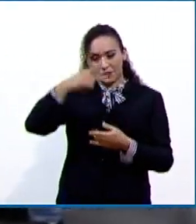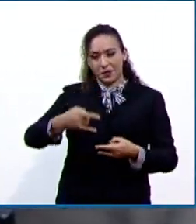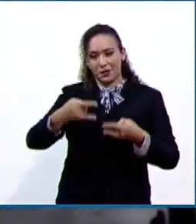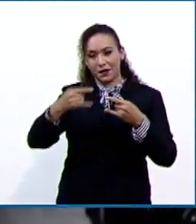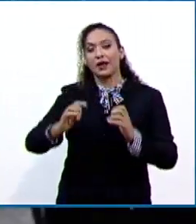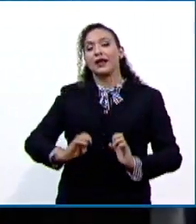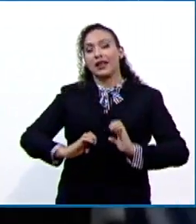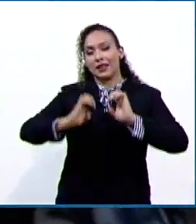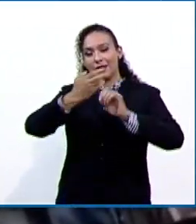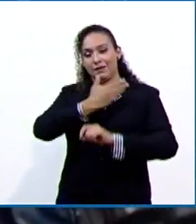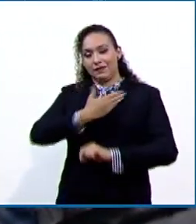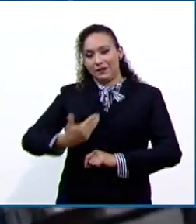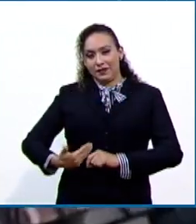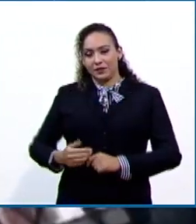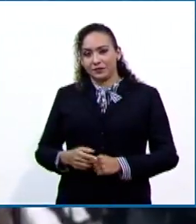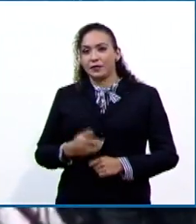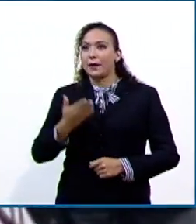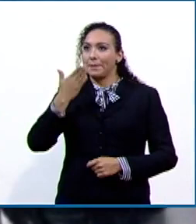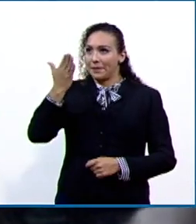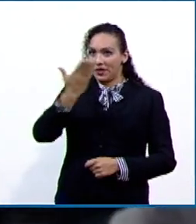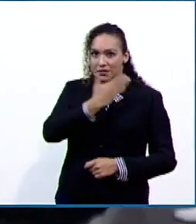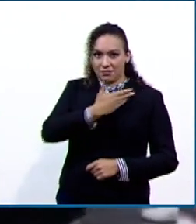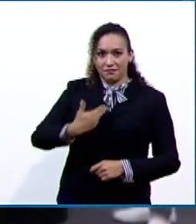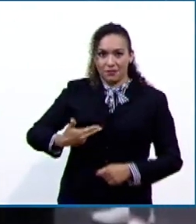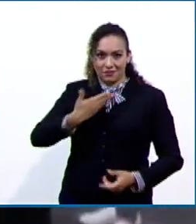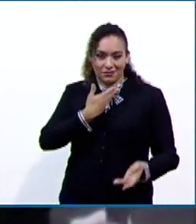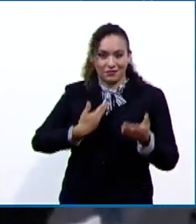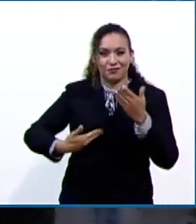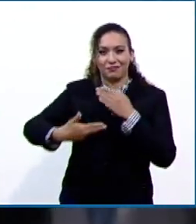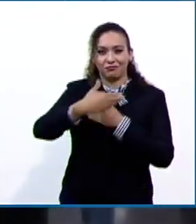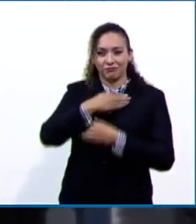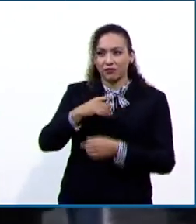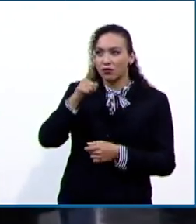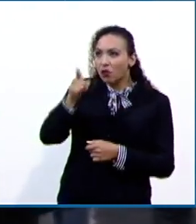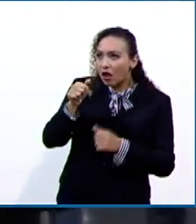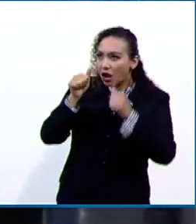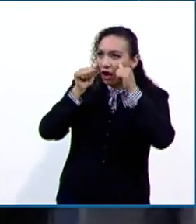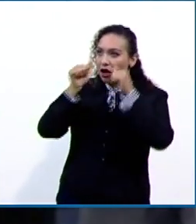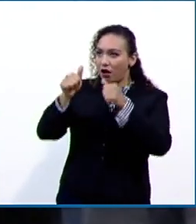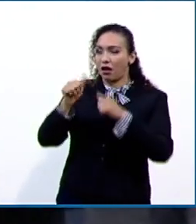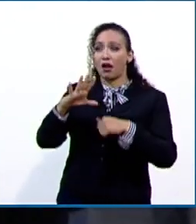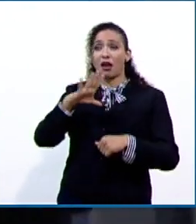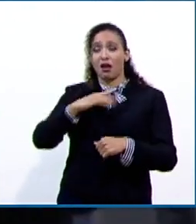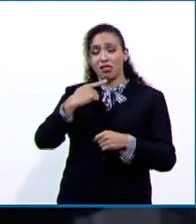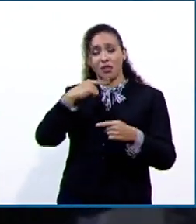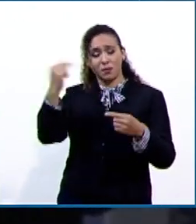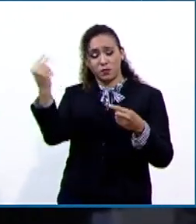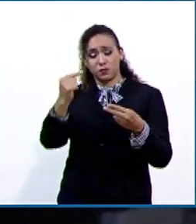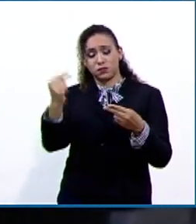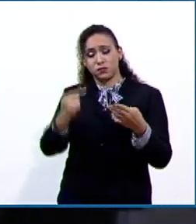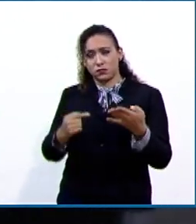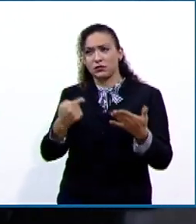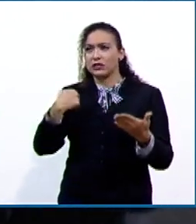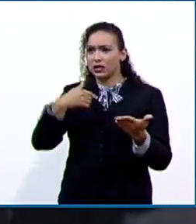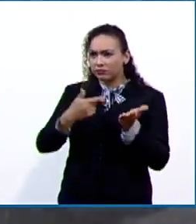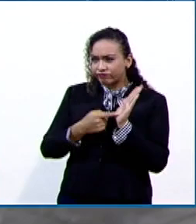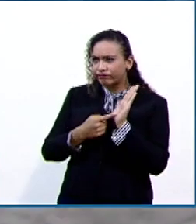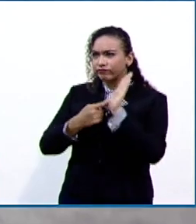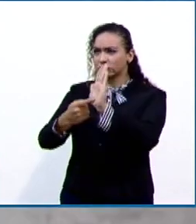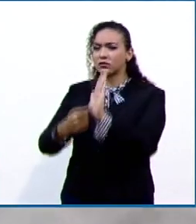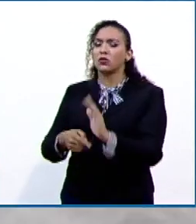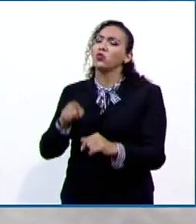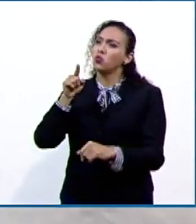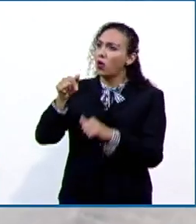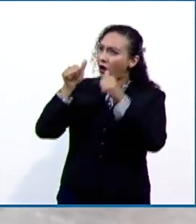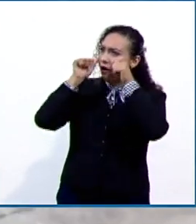Los trabajadores demandan a la Presidenta de la República que atienda sus reclamos y demandas con el fin de dar marcha atrás a esta